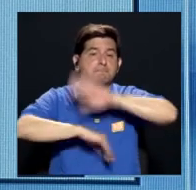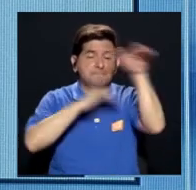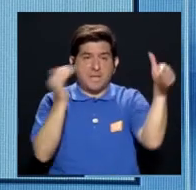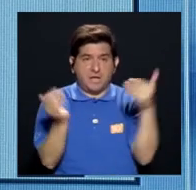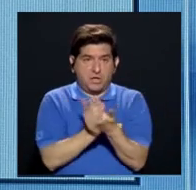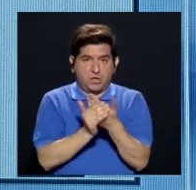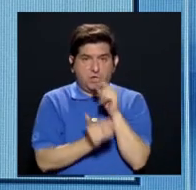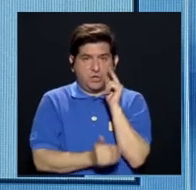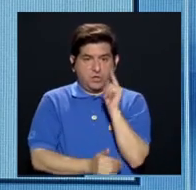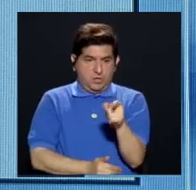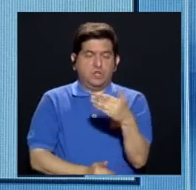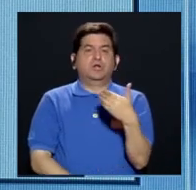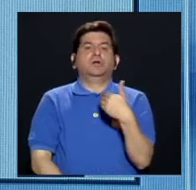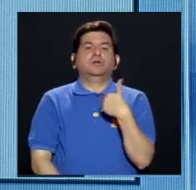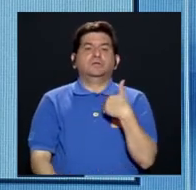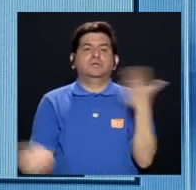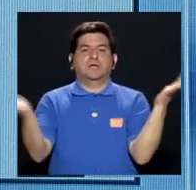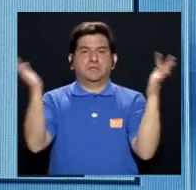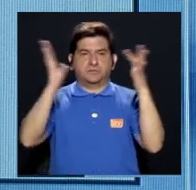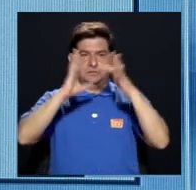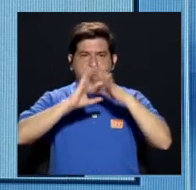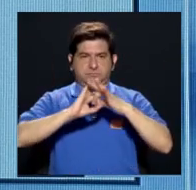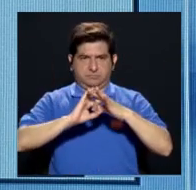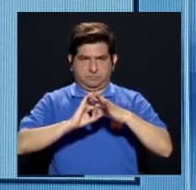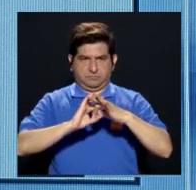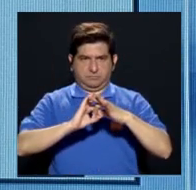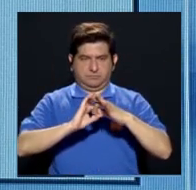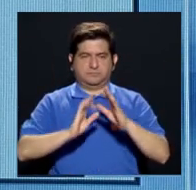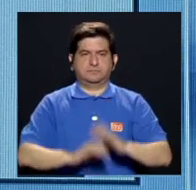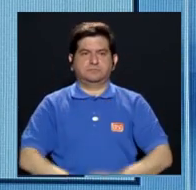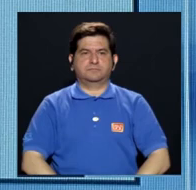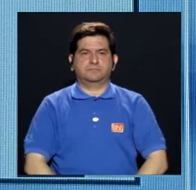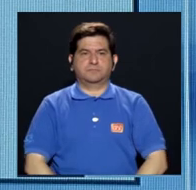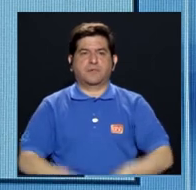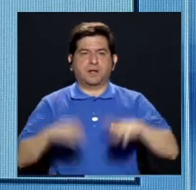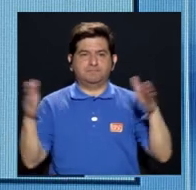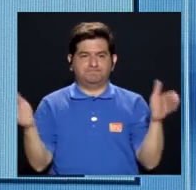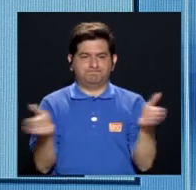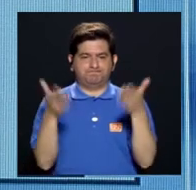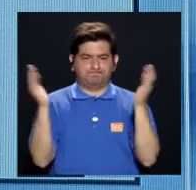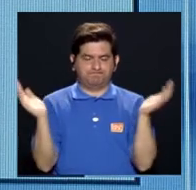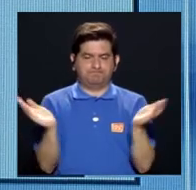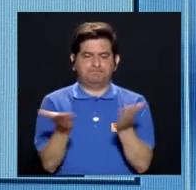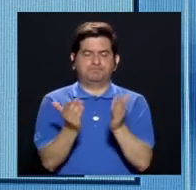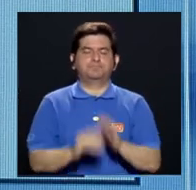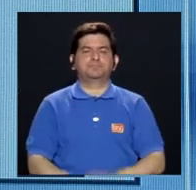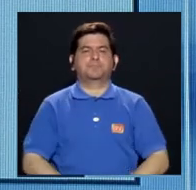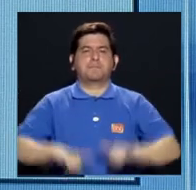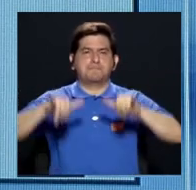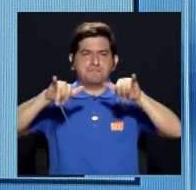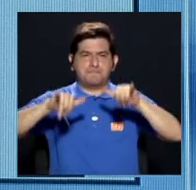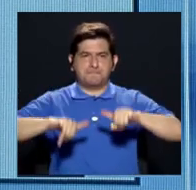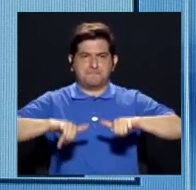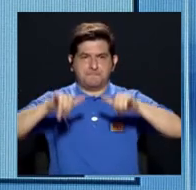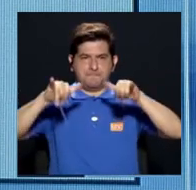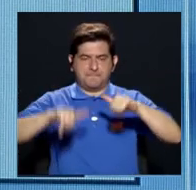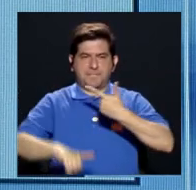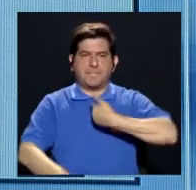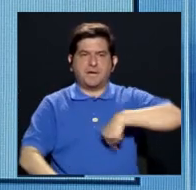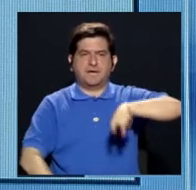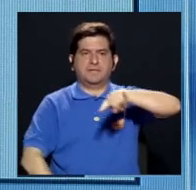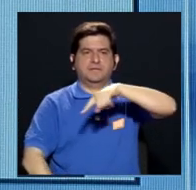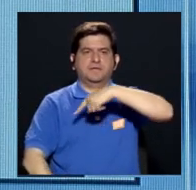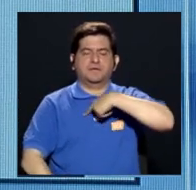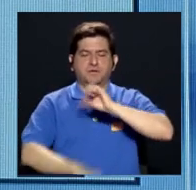todos ellos tienen que ver con la promoción de la preservación de